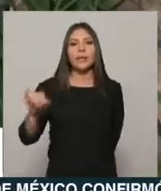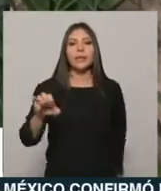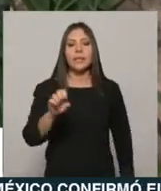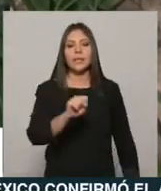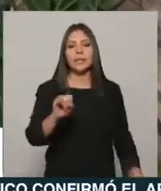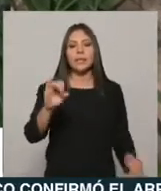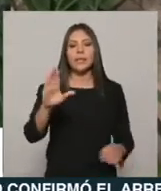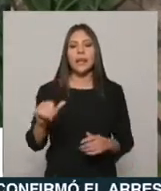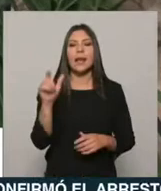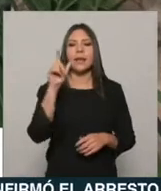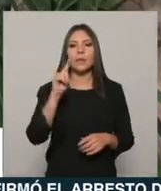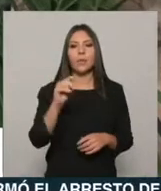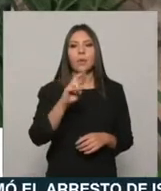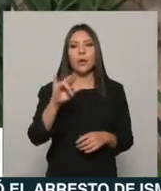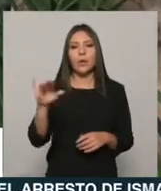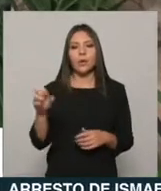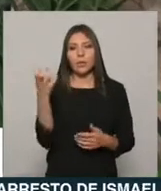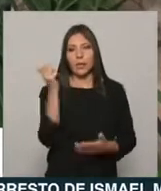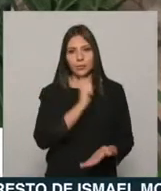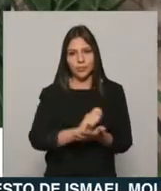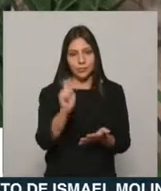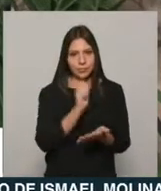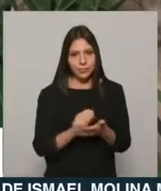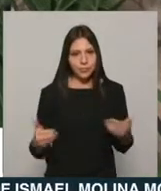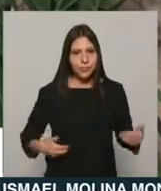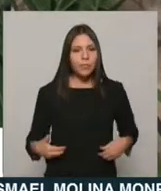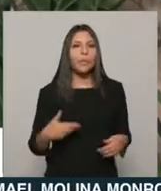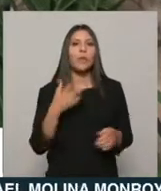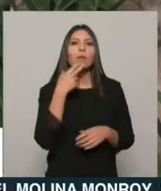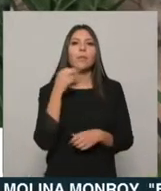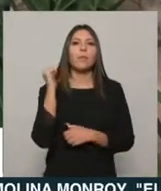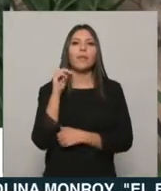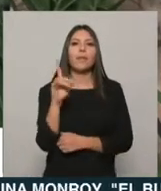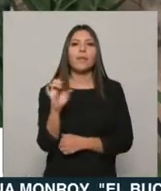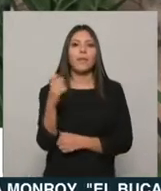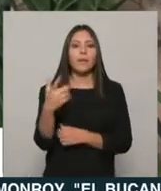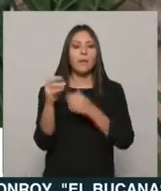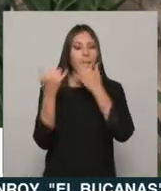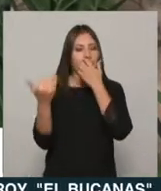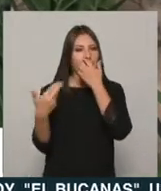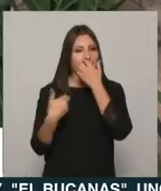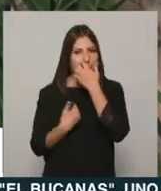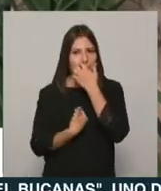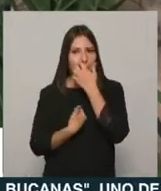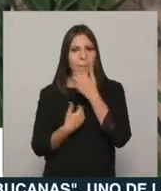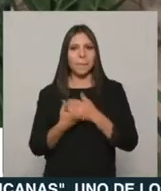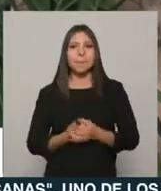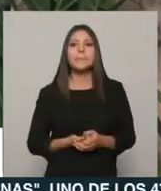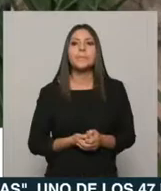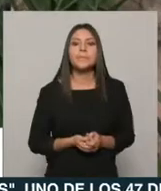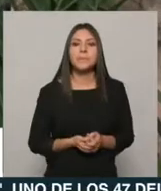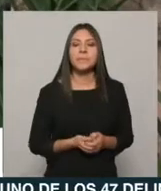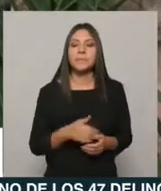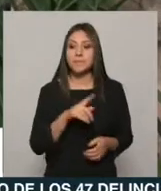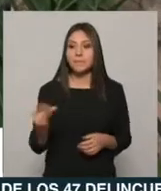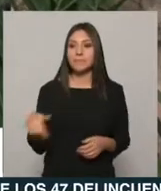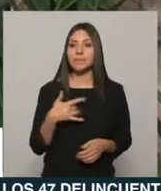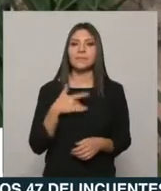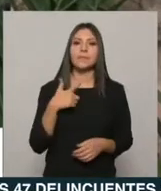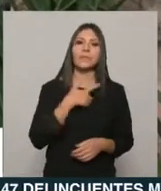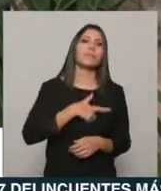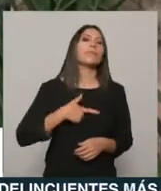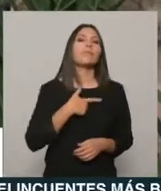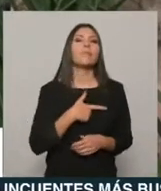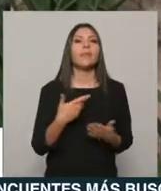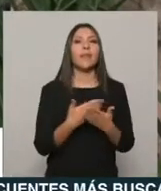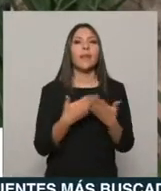Torrijos y, bueno, protagonizada por el señor Diego Otero, Cristian Izaguirre y su servidor. Y nos da mucho gusto y mucho placer que nos abran